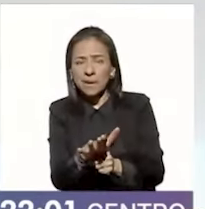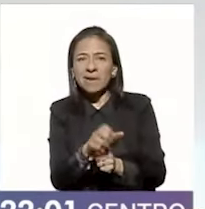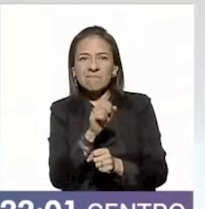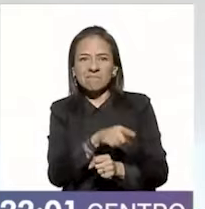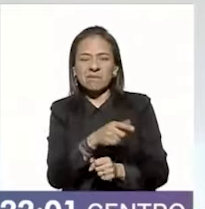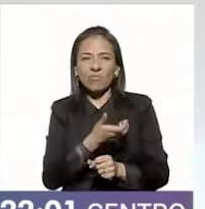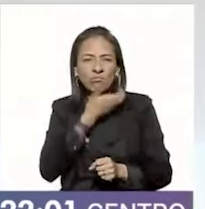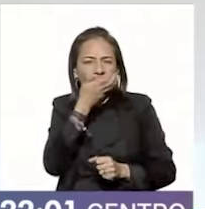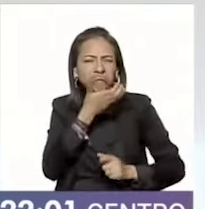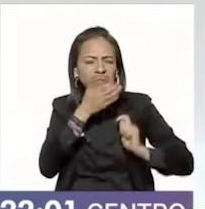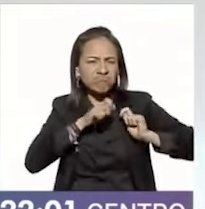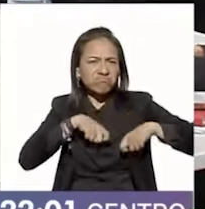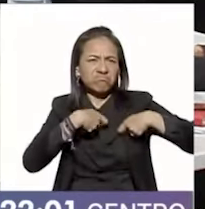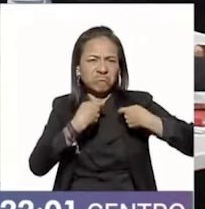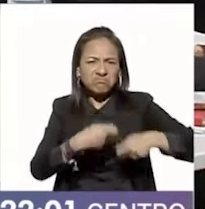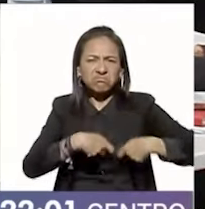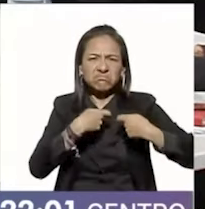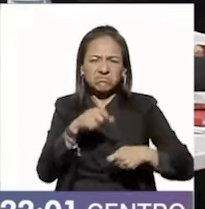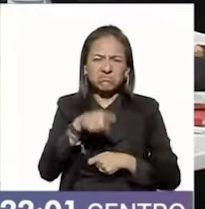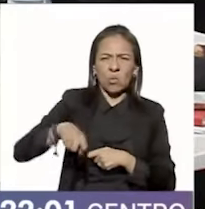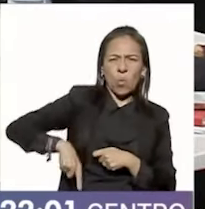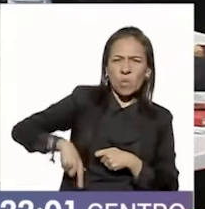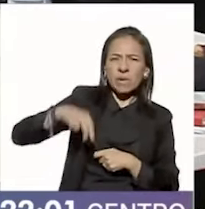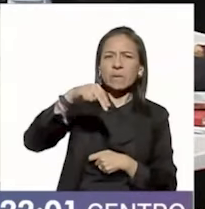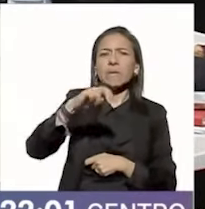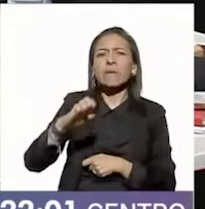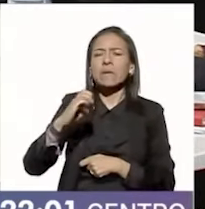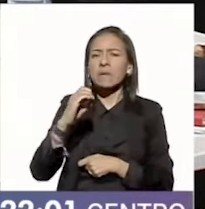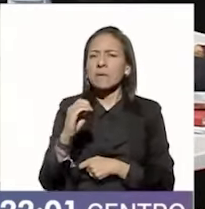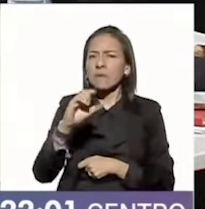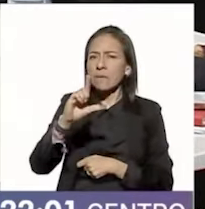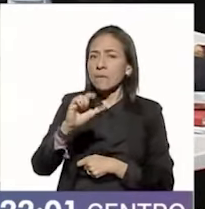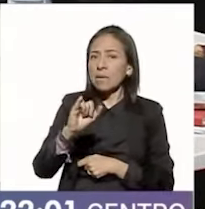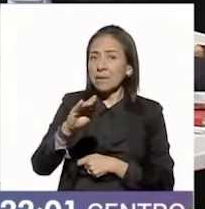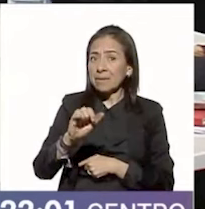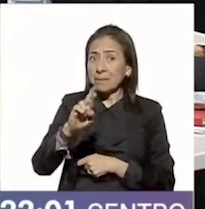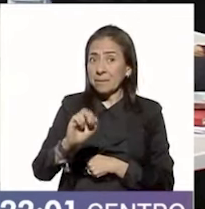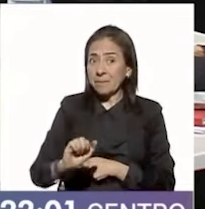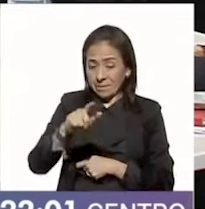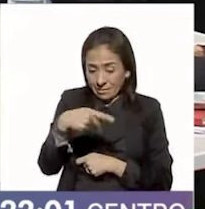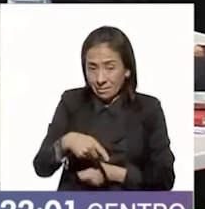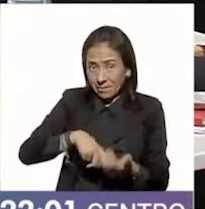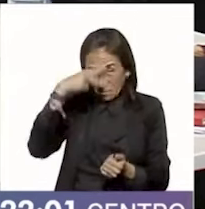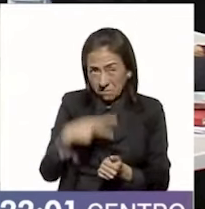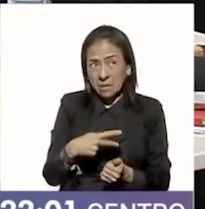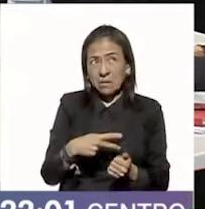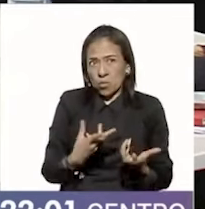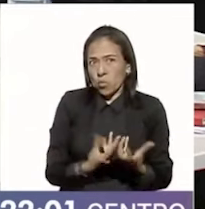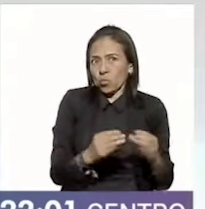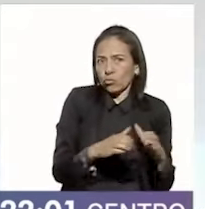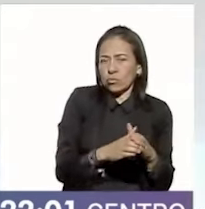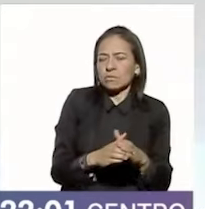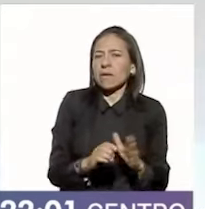neoliberal, ¿no? Es decir, el gran relato que aglutinó a las derechas en México desde finales del siglo